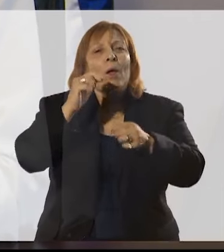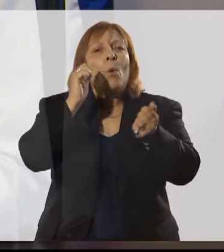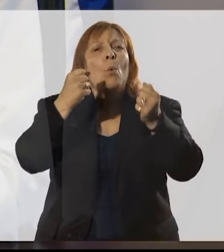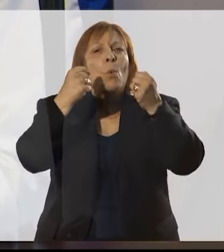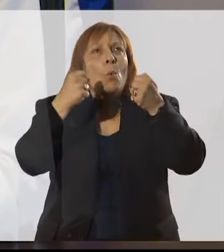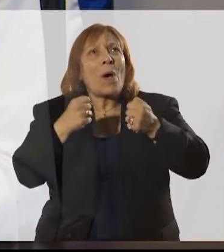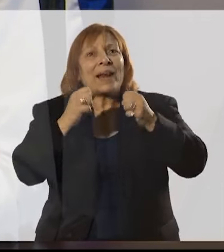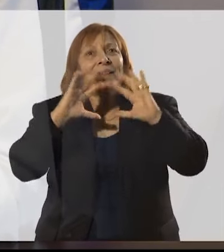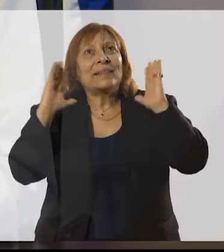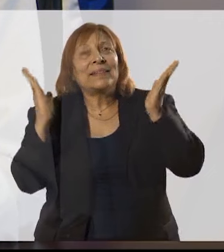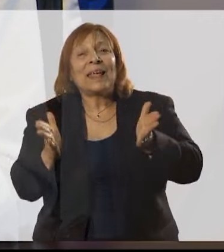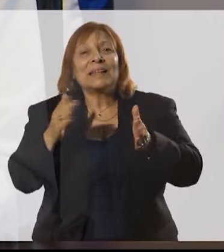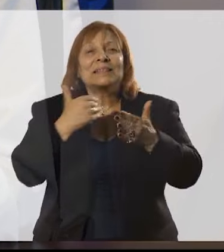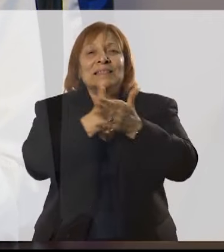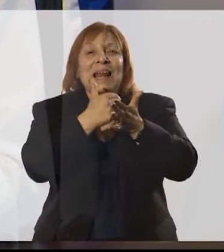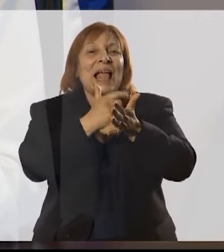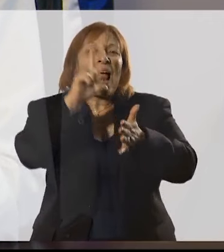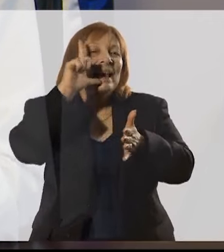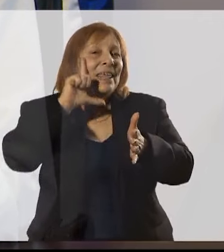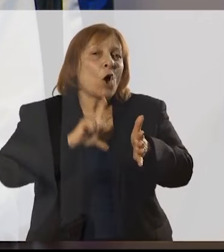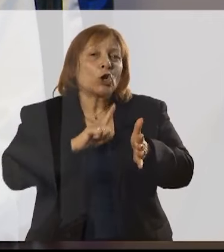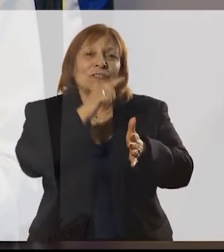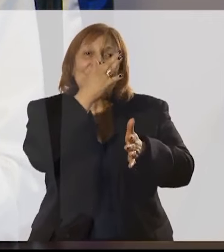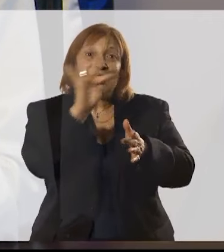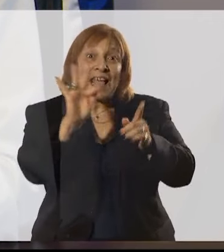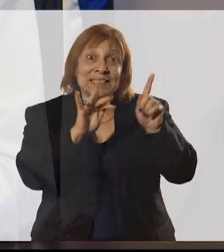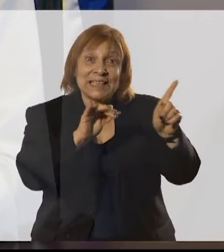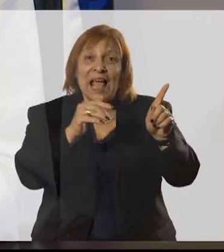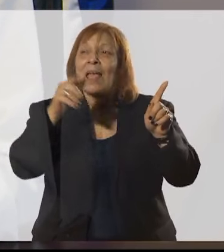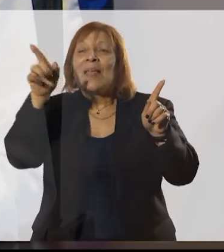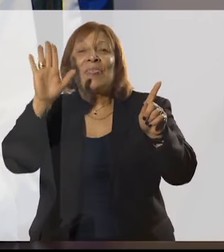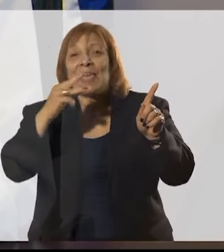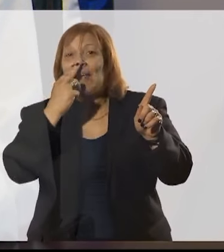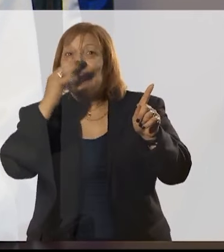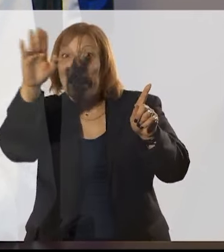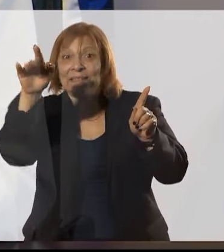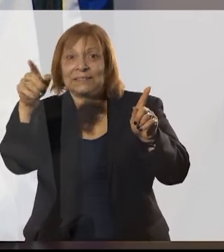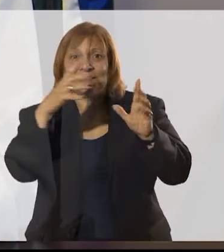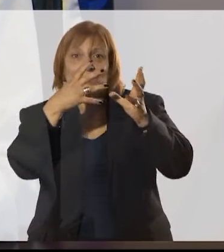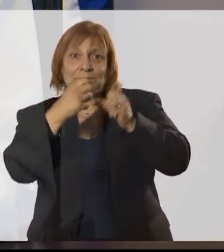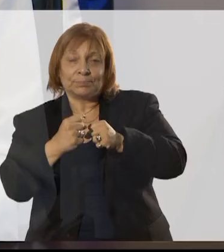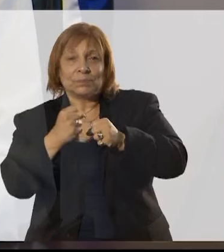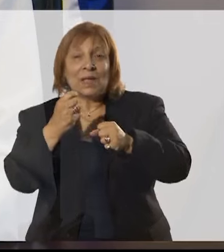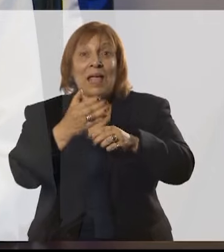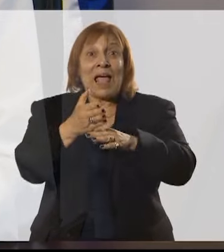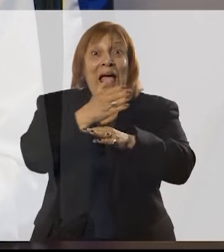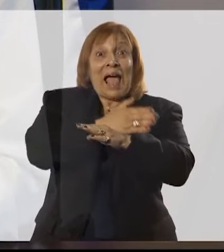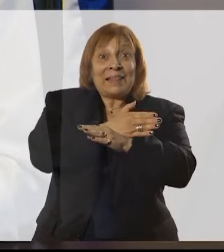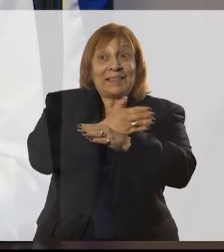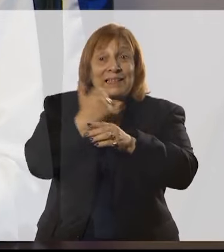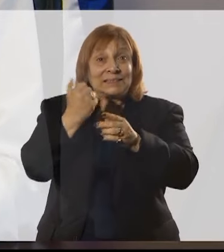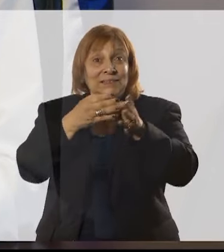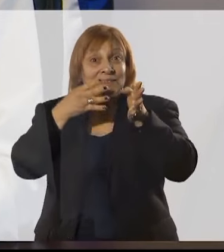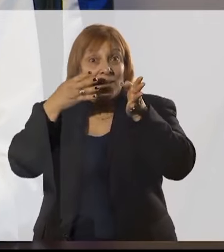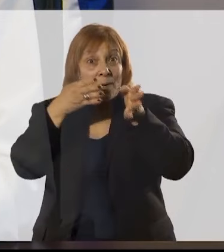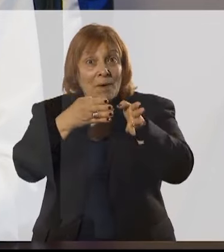un cuartel de la gestapo cerca de lón por su militancia en la resistencia antes